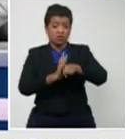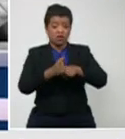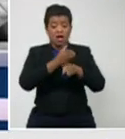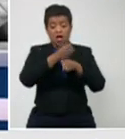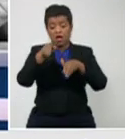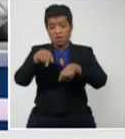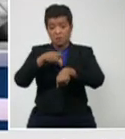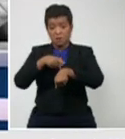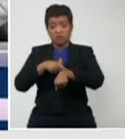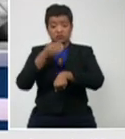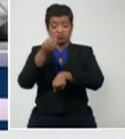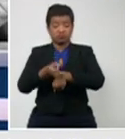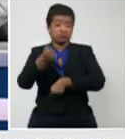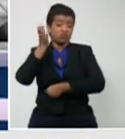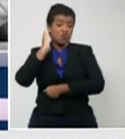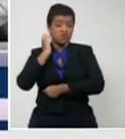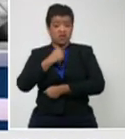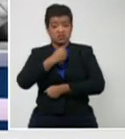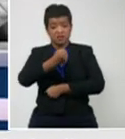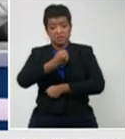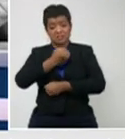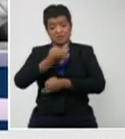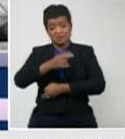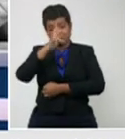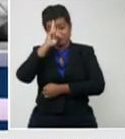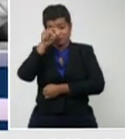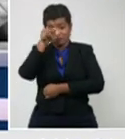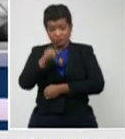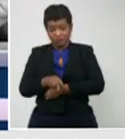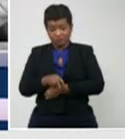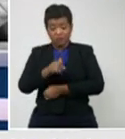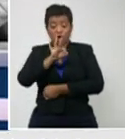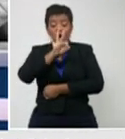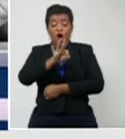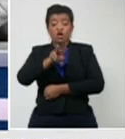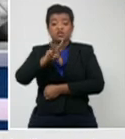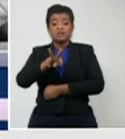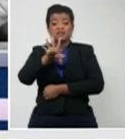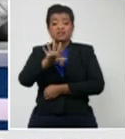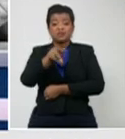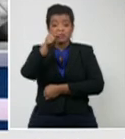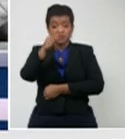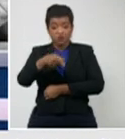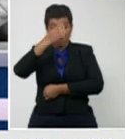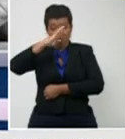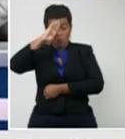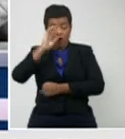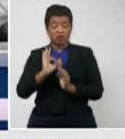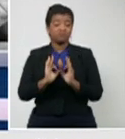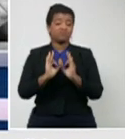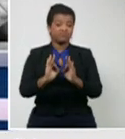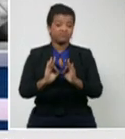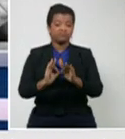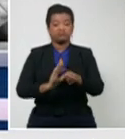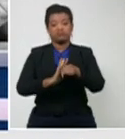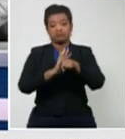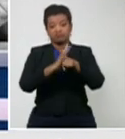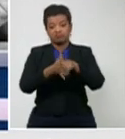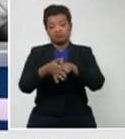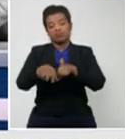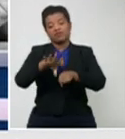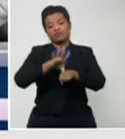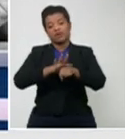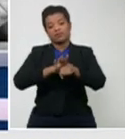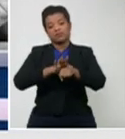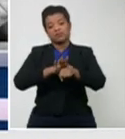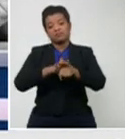esta conferencia el doctor Francisco Durán, 825 cubanos se han diagnosticado con la enfermedad. Usted